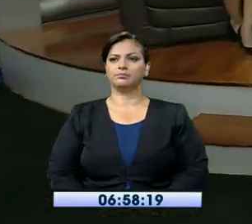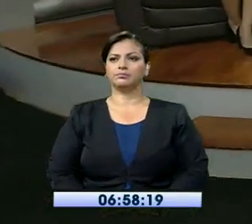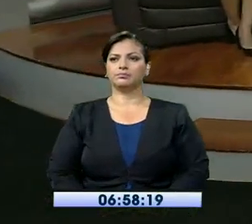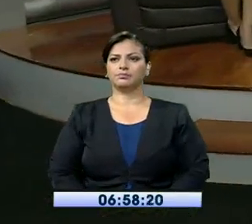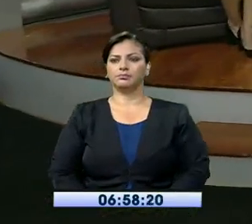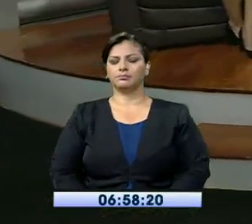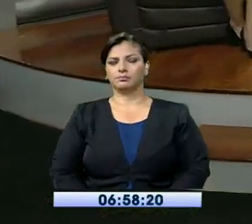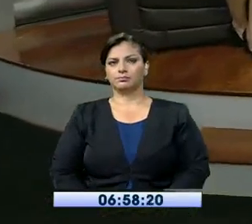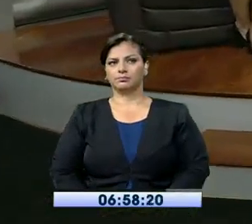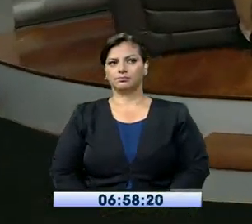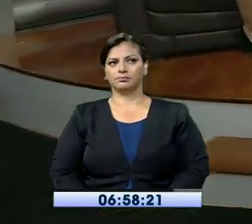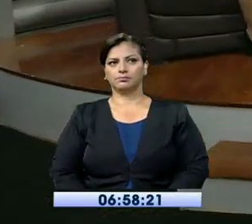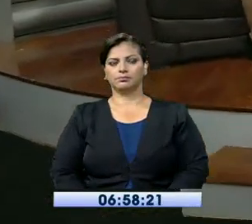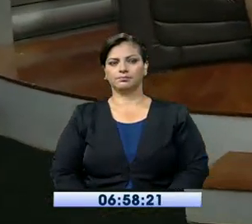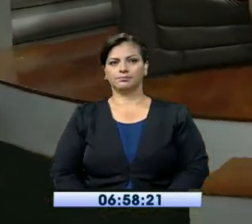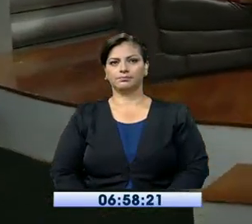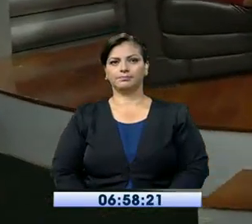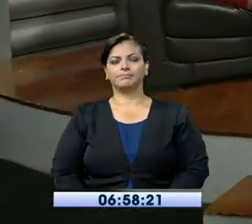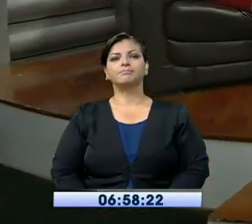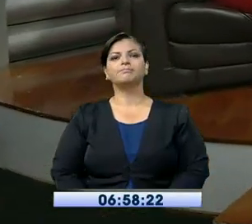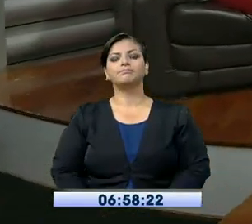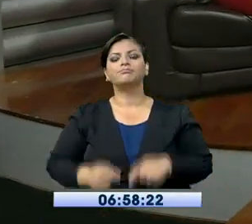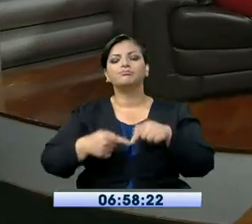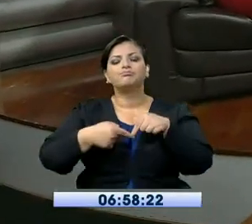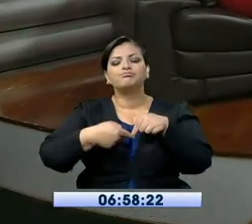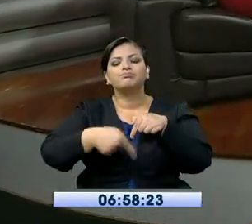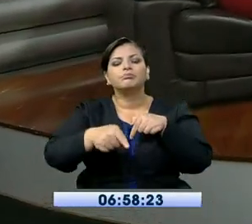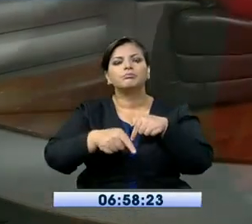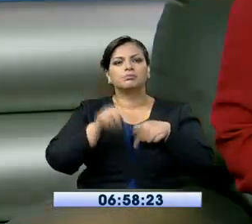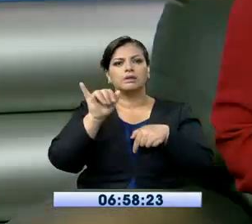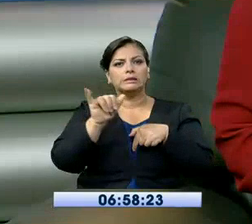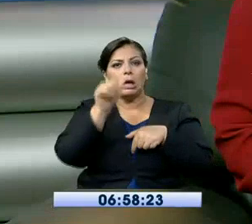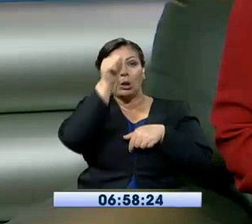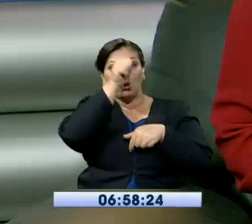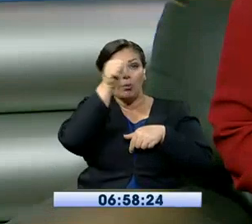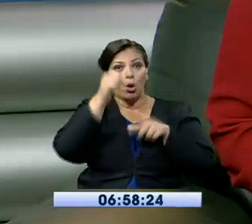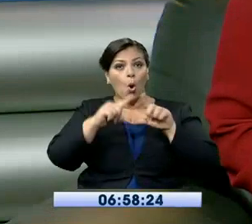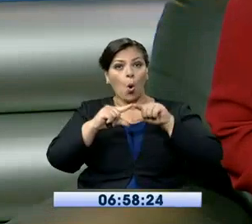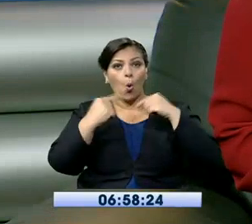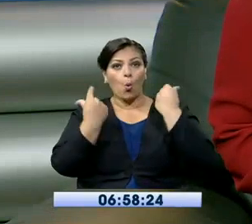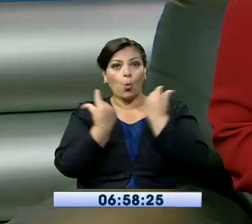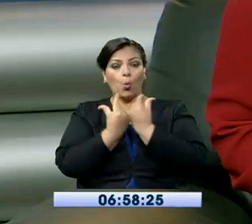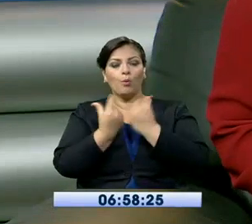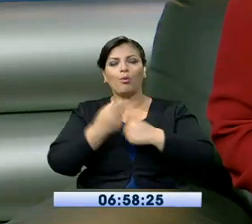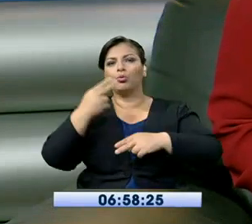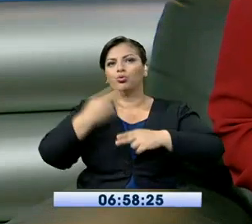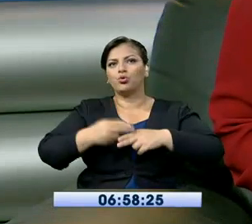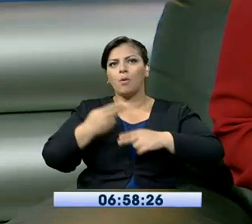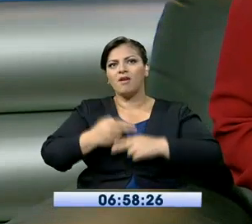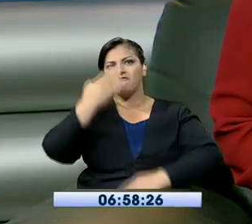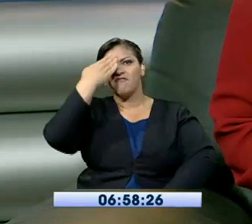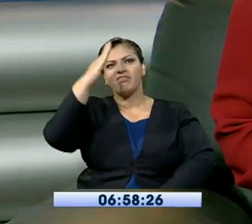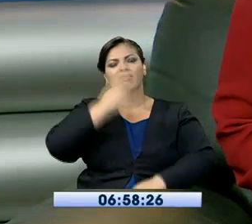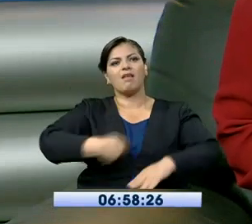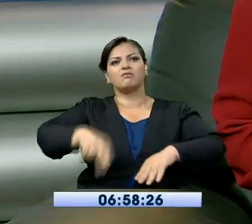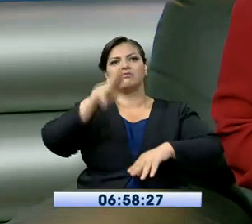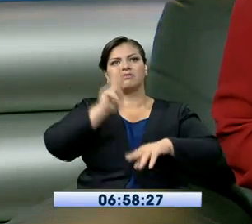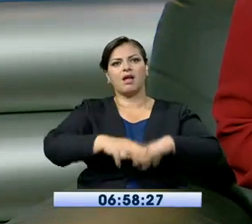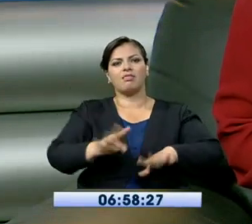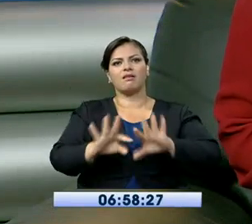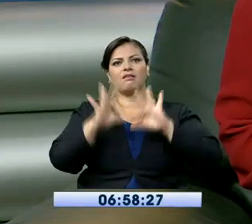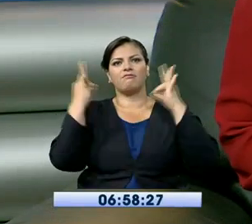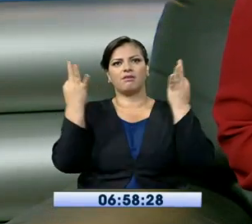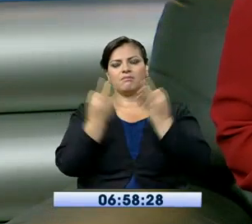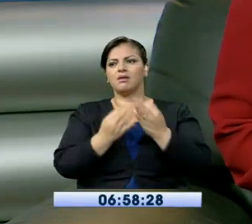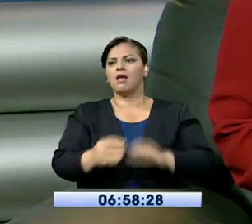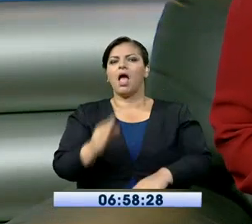Bien, y para este fin de semana, la agrupación denominada Frente Nacional por la Familia convocó a una marcha pacífica en las principales ciudades